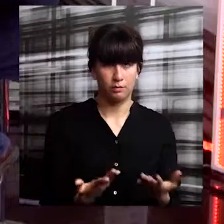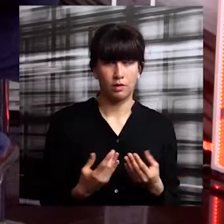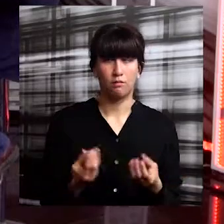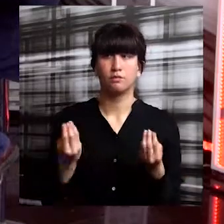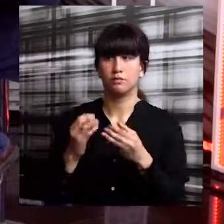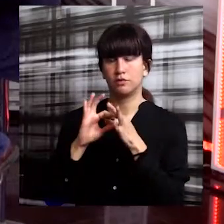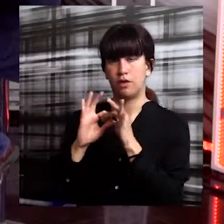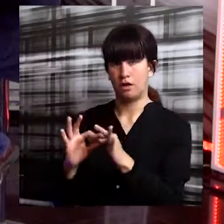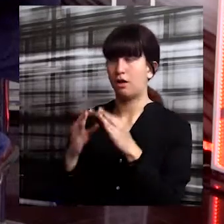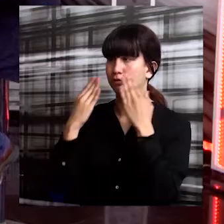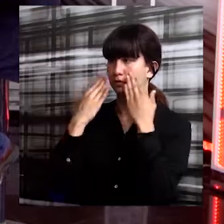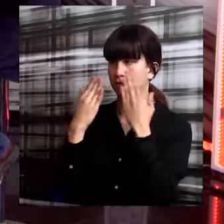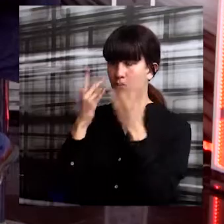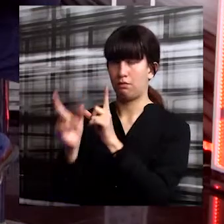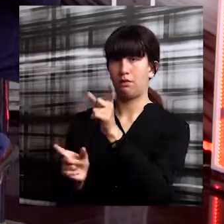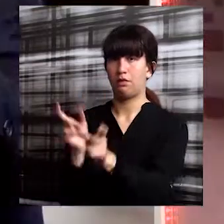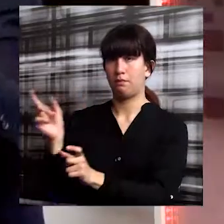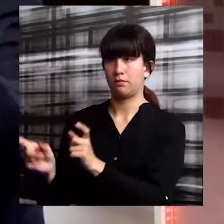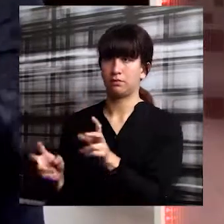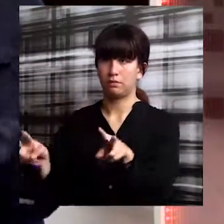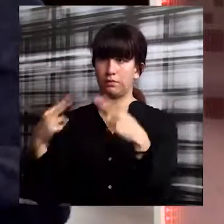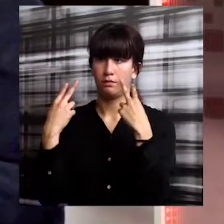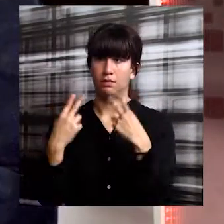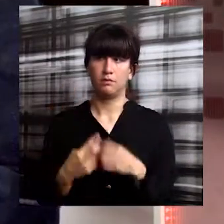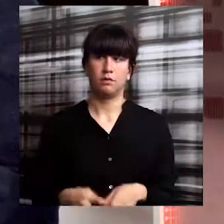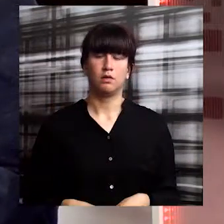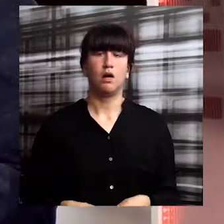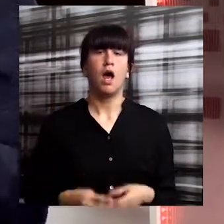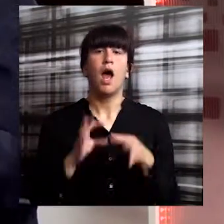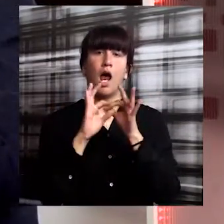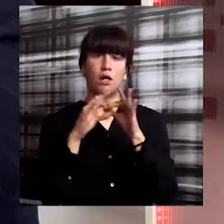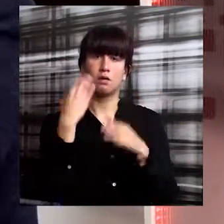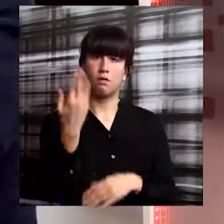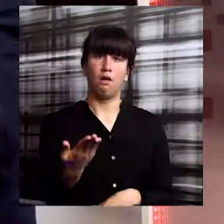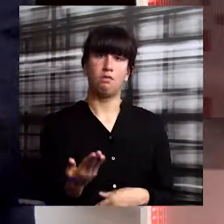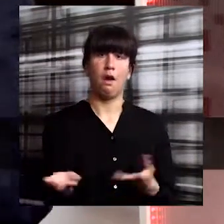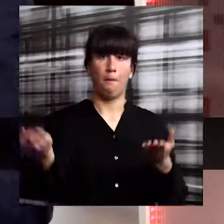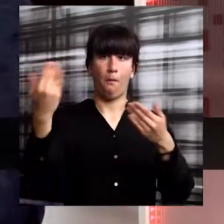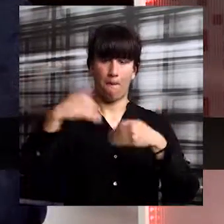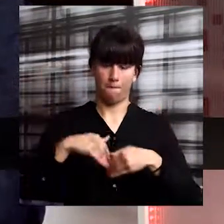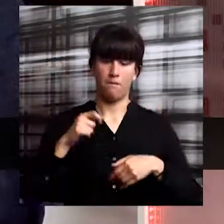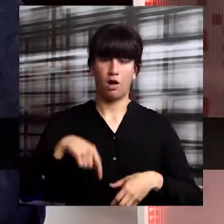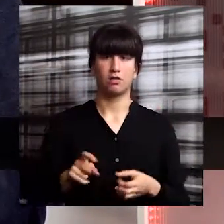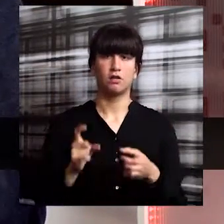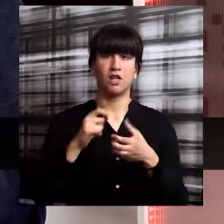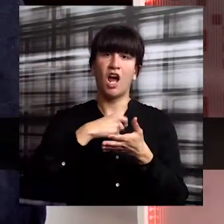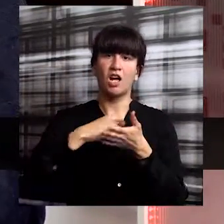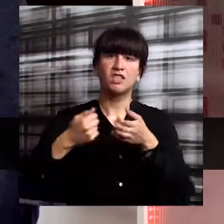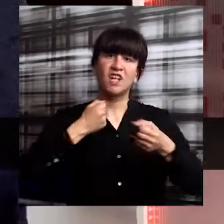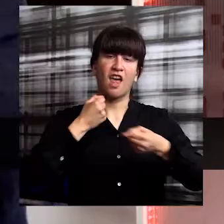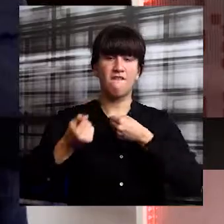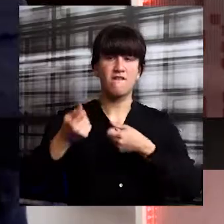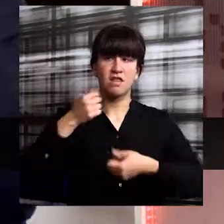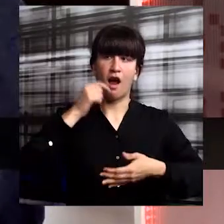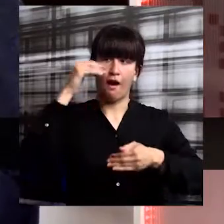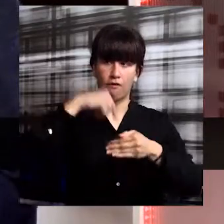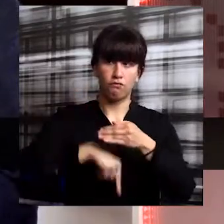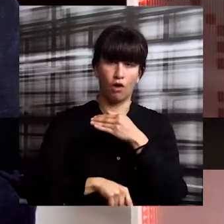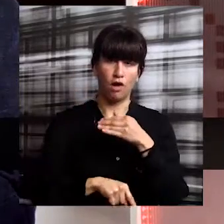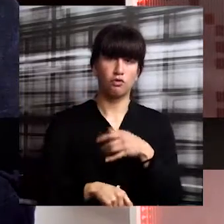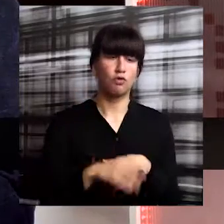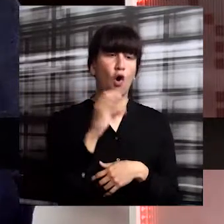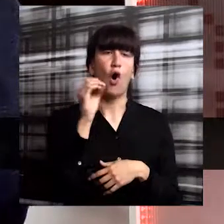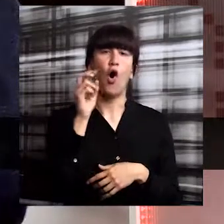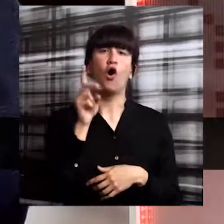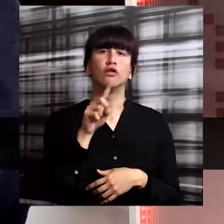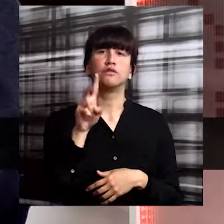cariñoso saludo a las personas que nos están escuchando. Y a usted también muchas gracias por ser parte de esta entrevista a fondo con el diputado UDI por el Distrito 7, Osvaldo Urrutia, con